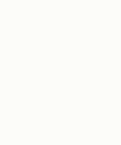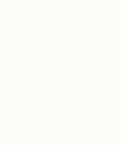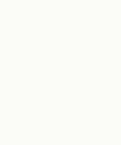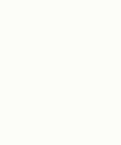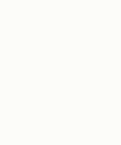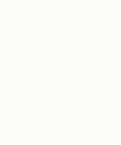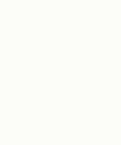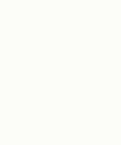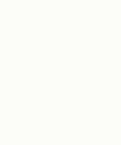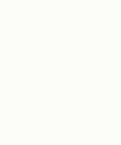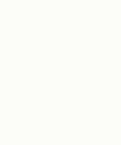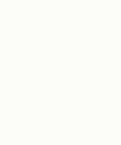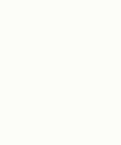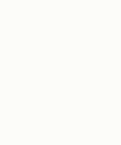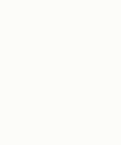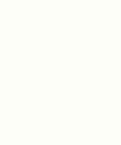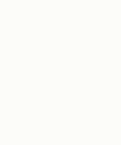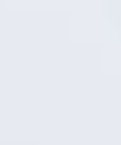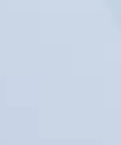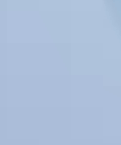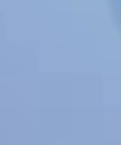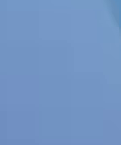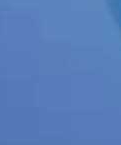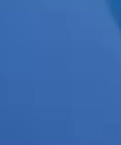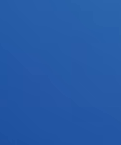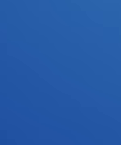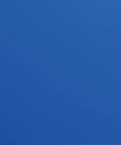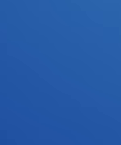Ecuador TV, somos Manabí.